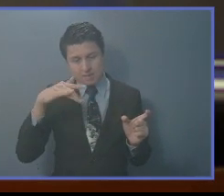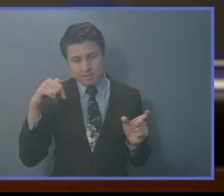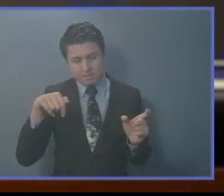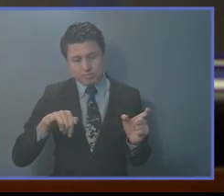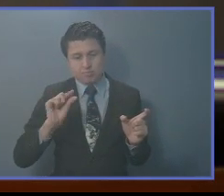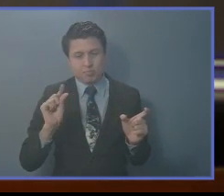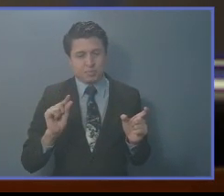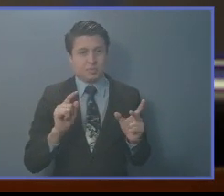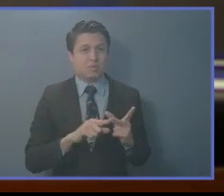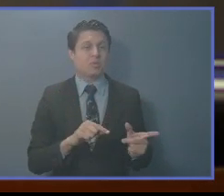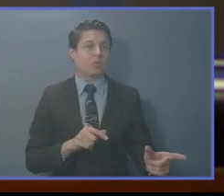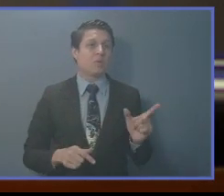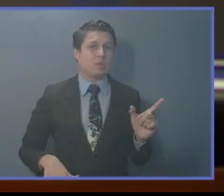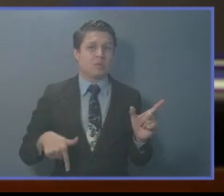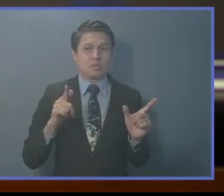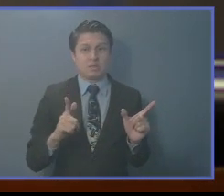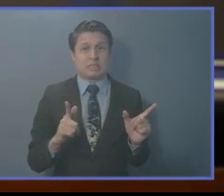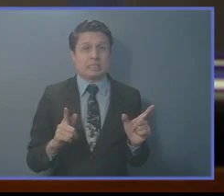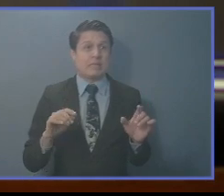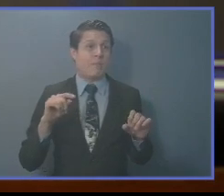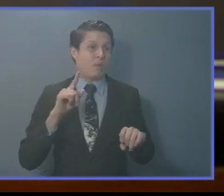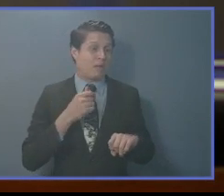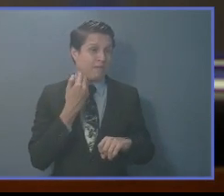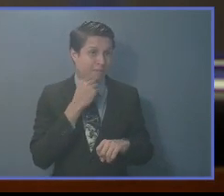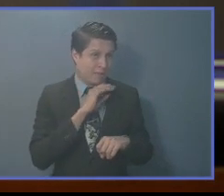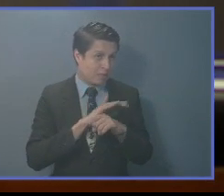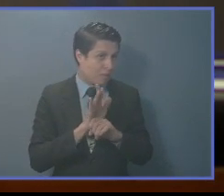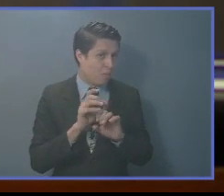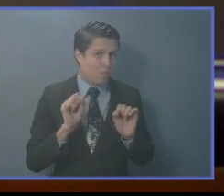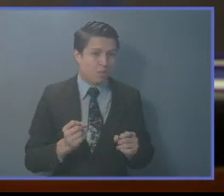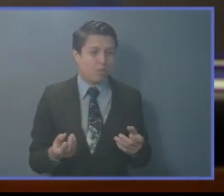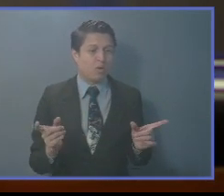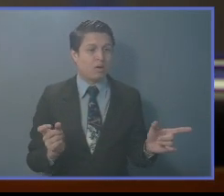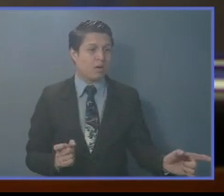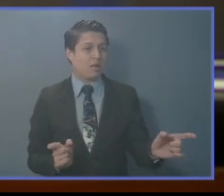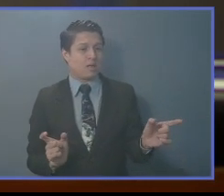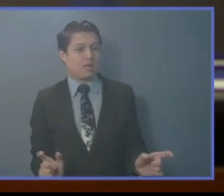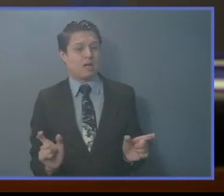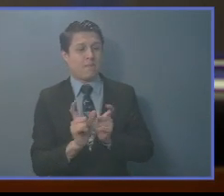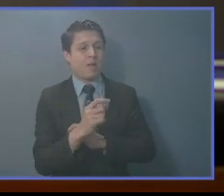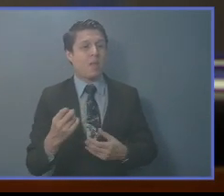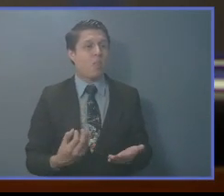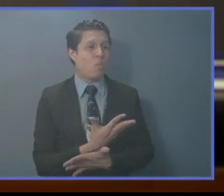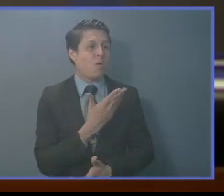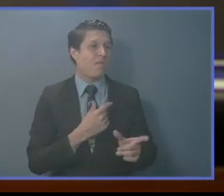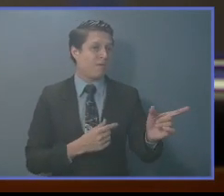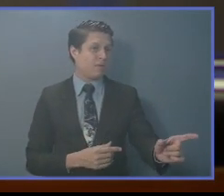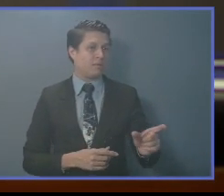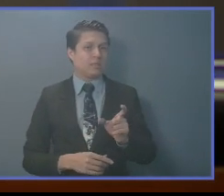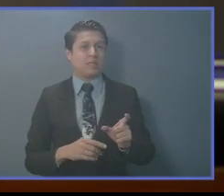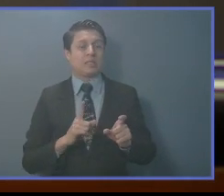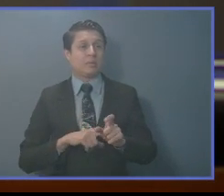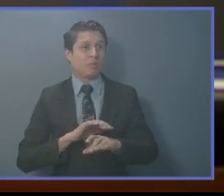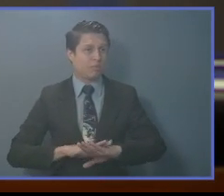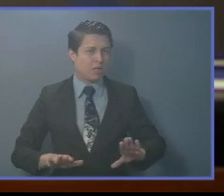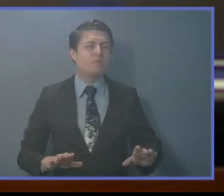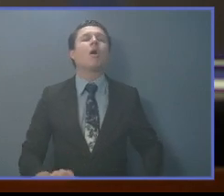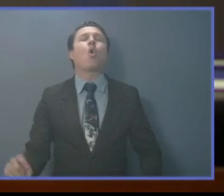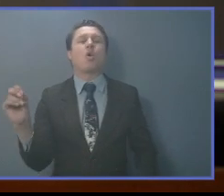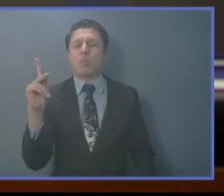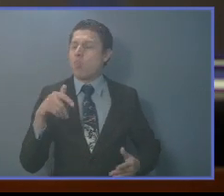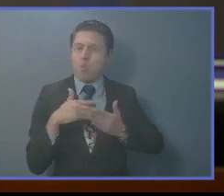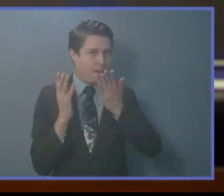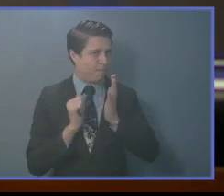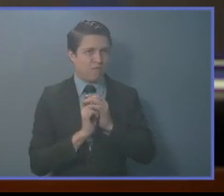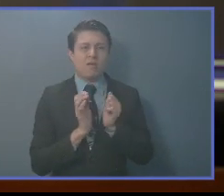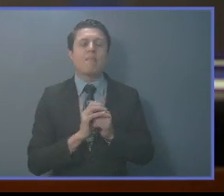portación de armas, cuya renovación no haya sido posible. Asimismo, se autoriza en el caso de los extranjeros el uso de pasaportes vencidos durante el plazo que dure la vigencia